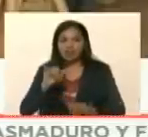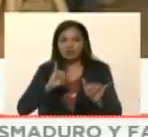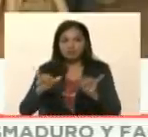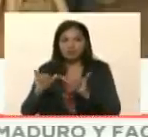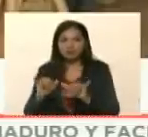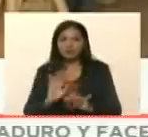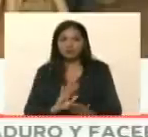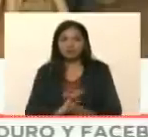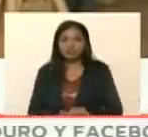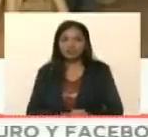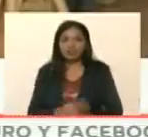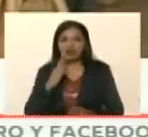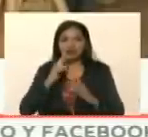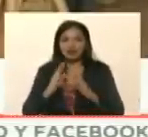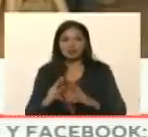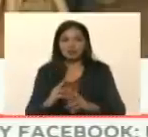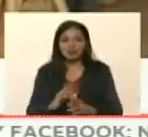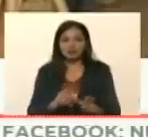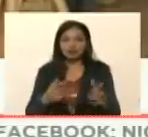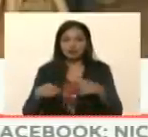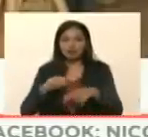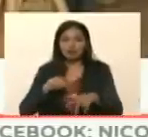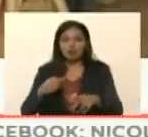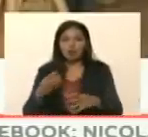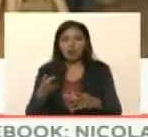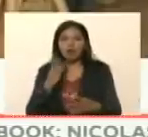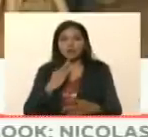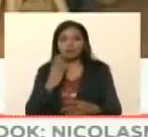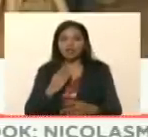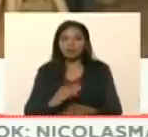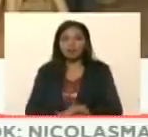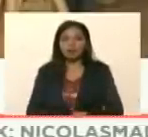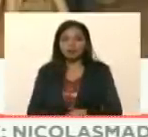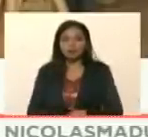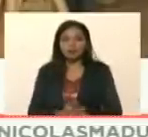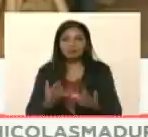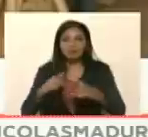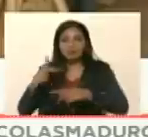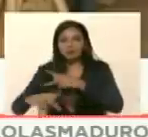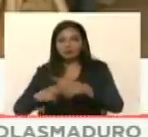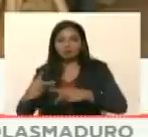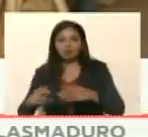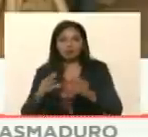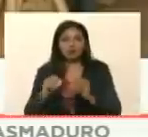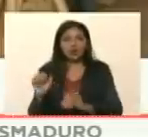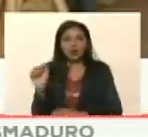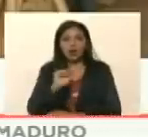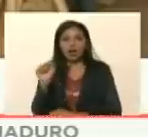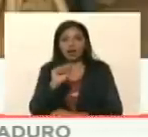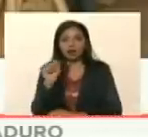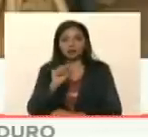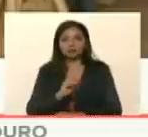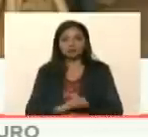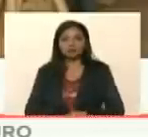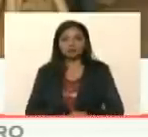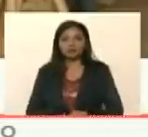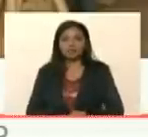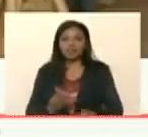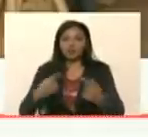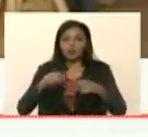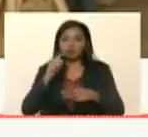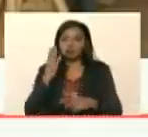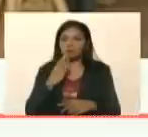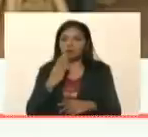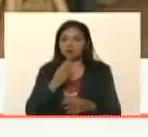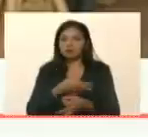verán un gran resultado. Ya tenemos unos experimentos en la producción de los carros Cucú. Fue un experimento que hicimos y